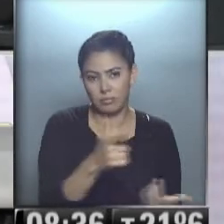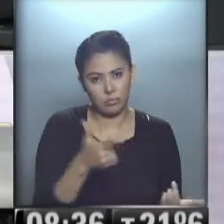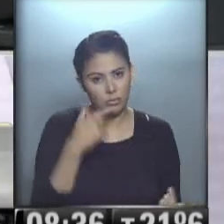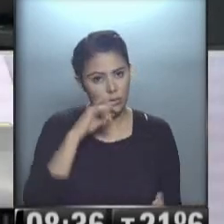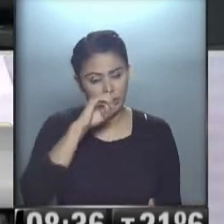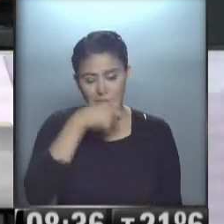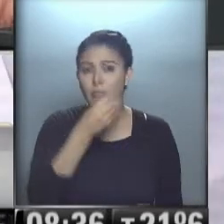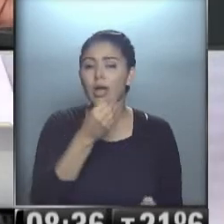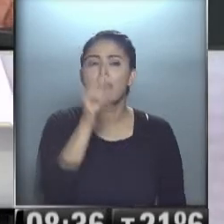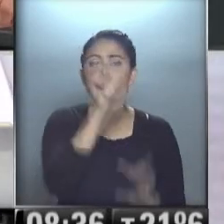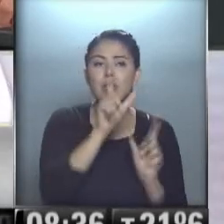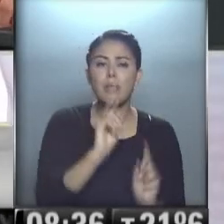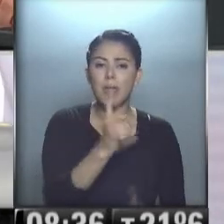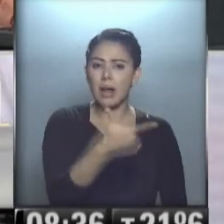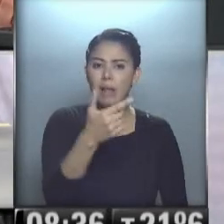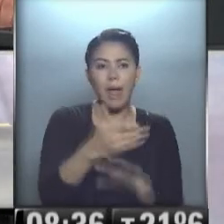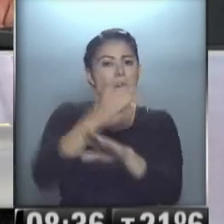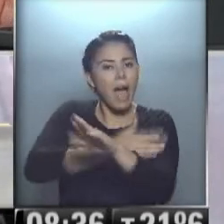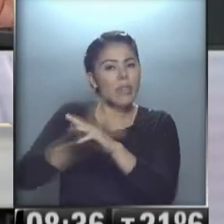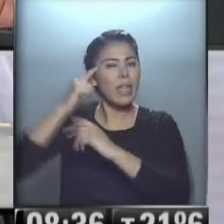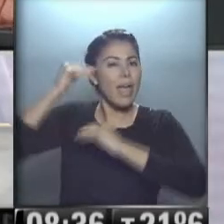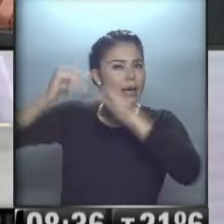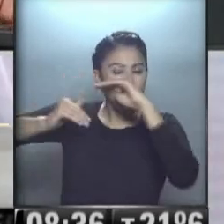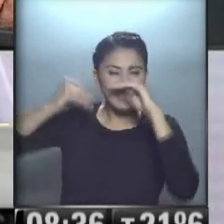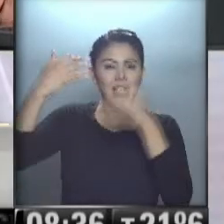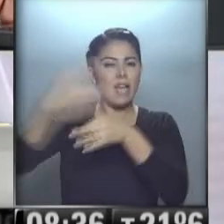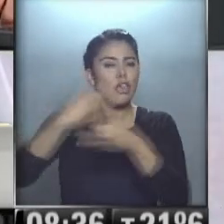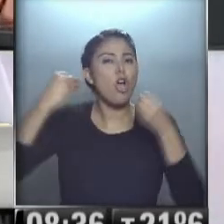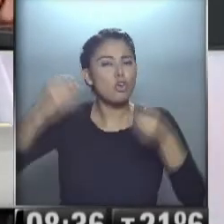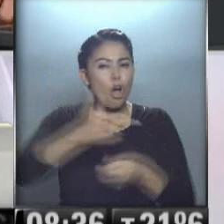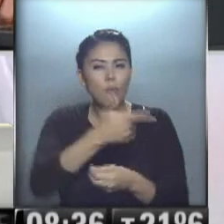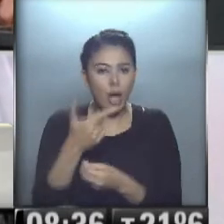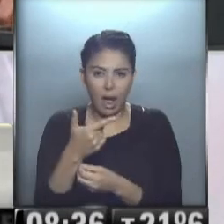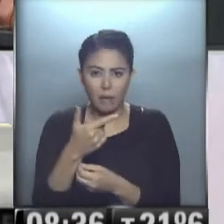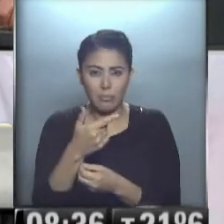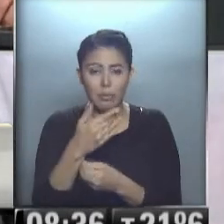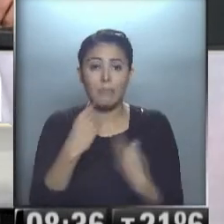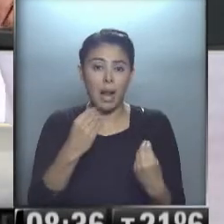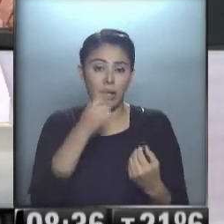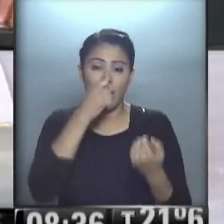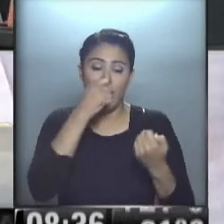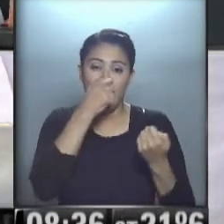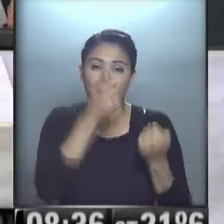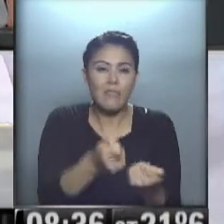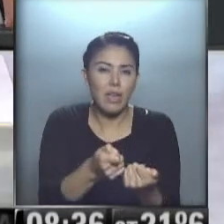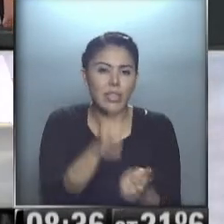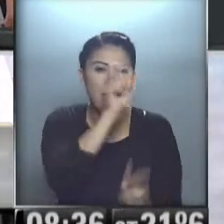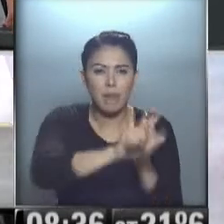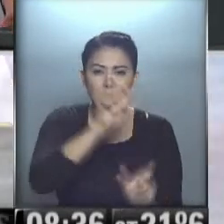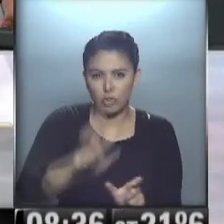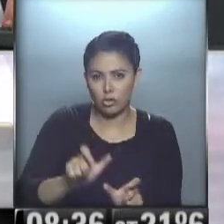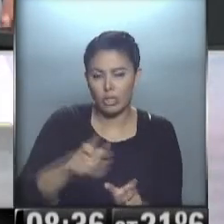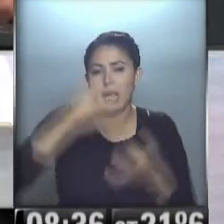sido capacitadas para portar un arma en el ejercicio de la defensa pública,